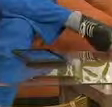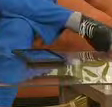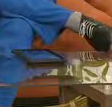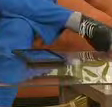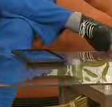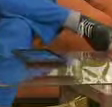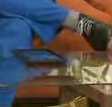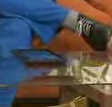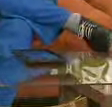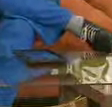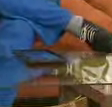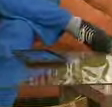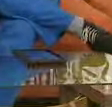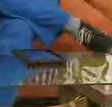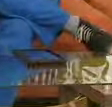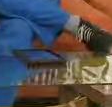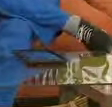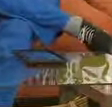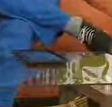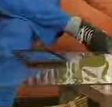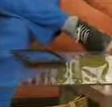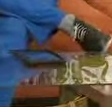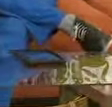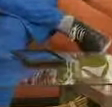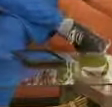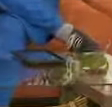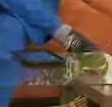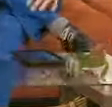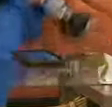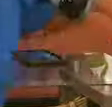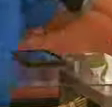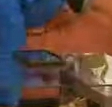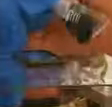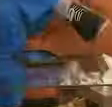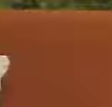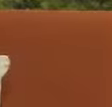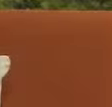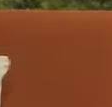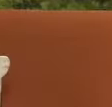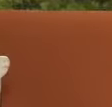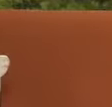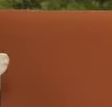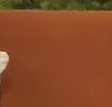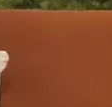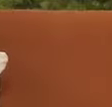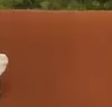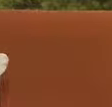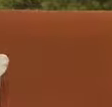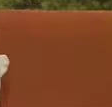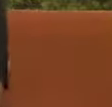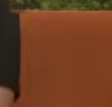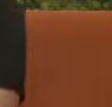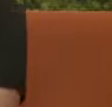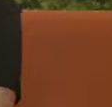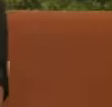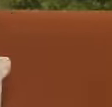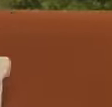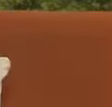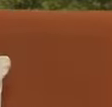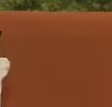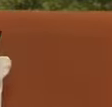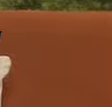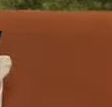la pisada puede afectar los problemas viceversa. De espalda, ¿no? Ok. El uno va con el otro. Buenos días. ¿Cómo están? Estoy muy contenta que es viernes